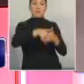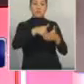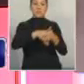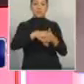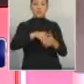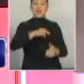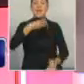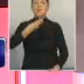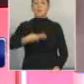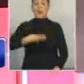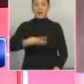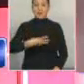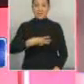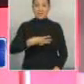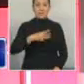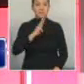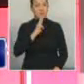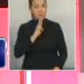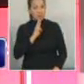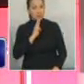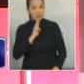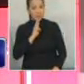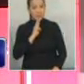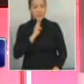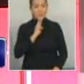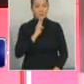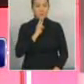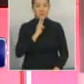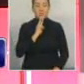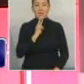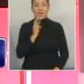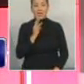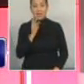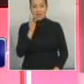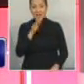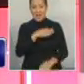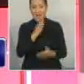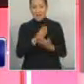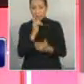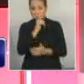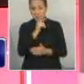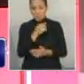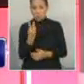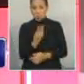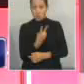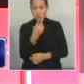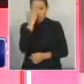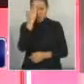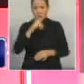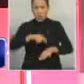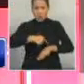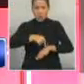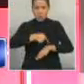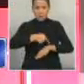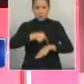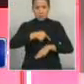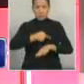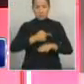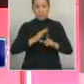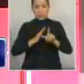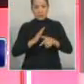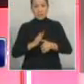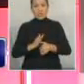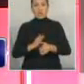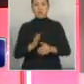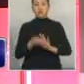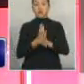martes y miércoles, hasta total despacho, como se dice reglamentariamente, es decir, muchas horas, porque si todos los